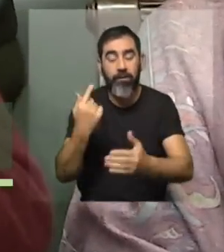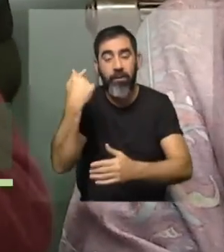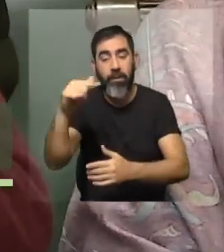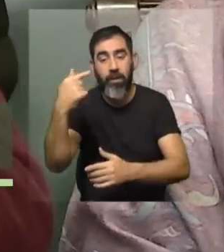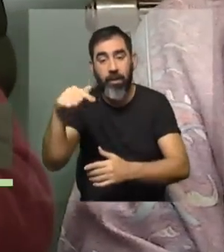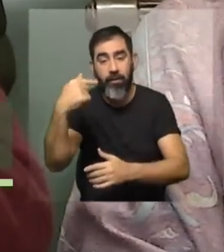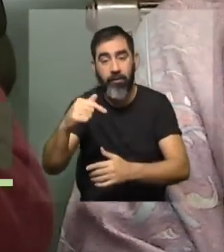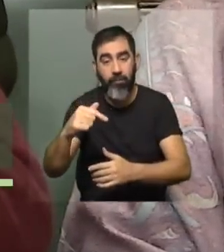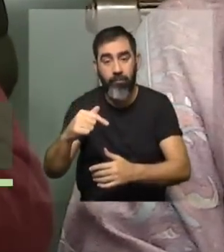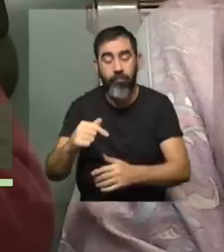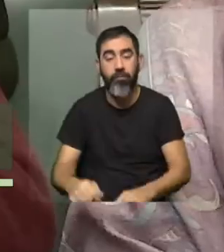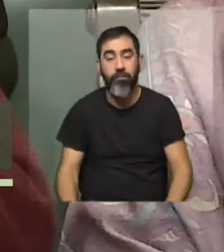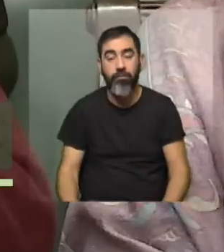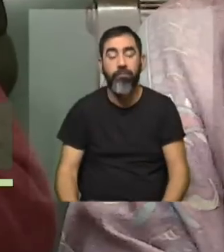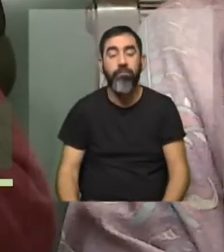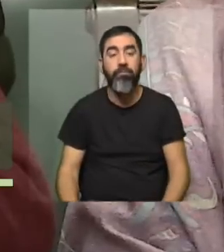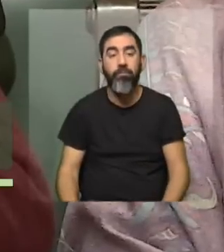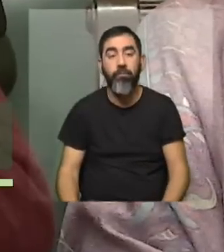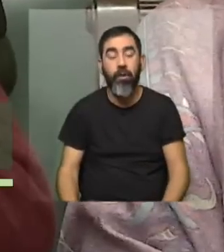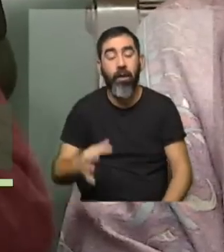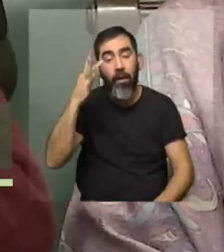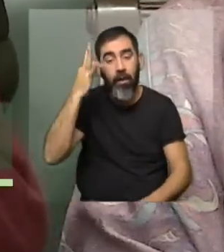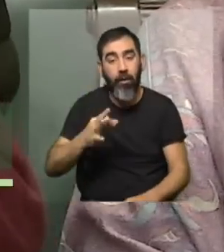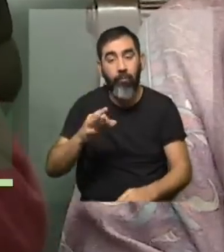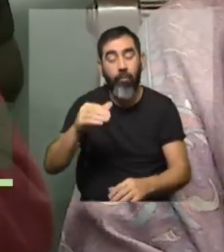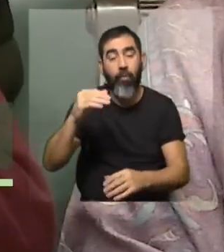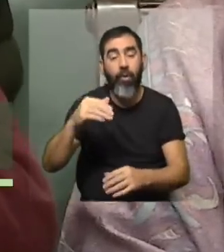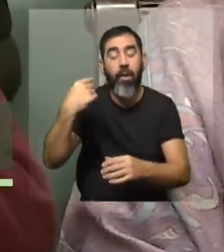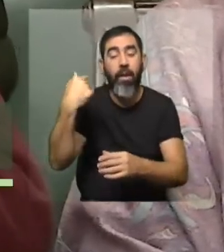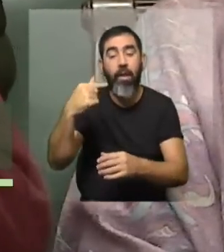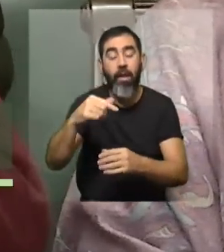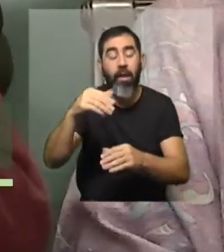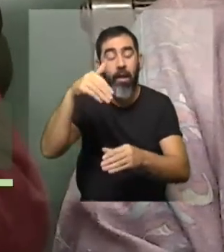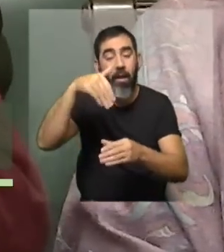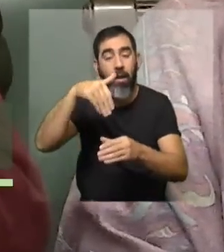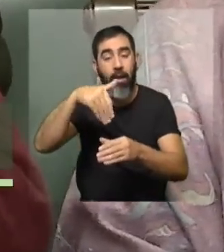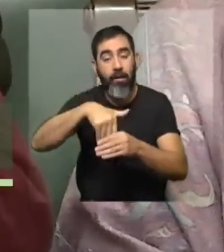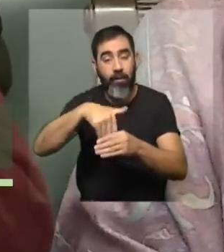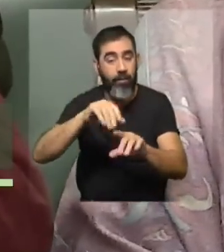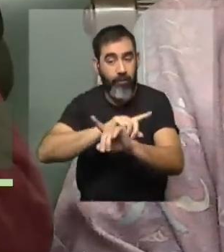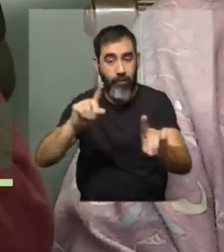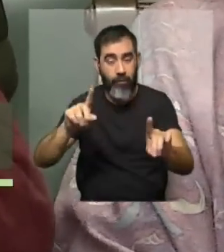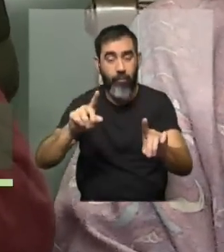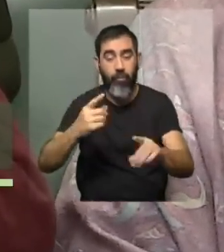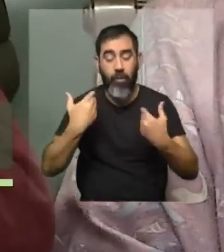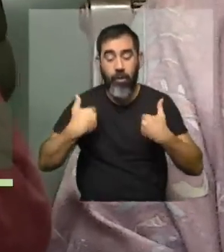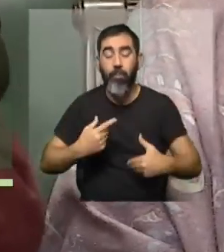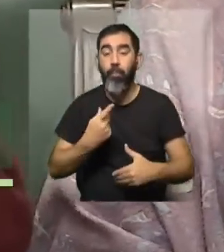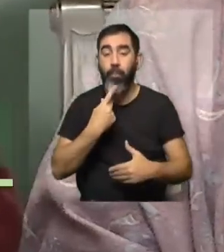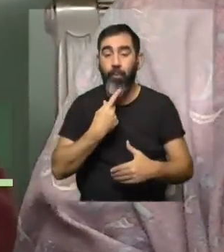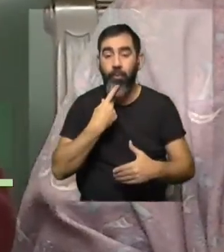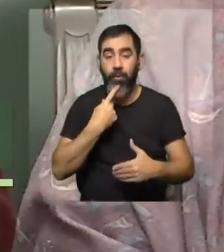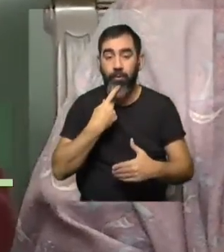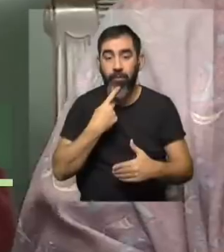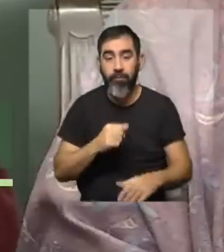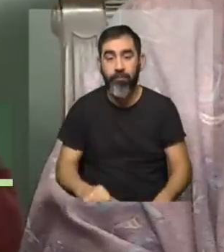negativo en nuestra Visión Es una visión que se traduce en un voto negativo a la rendición de cuentas es una posición política y